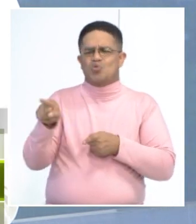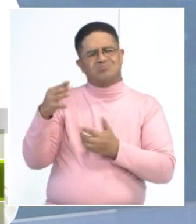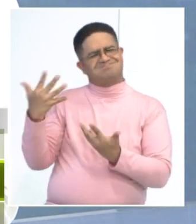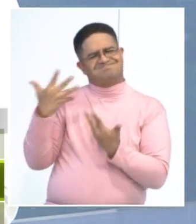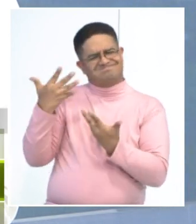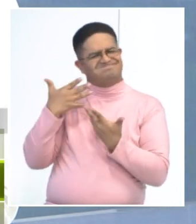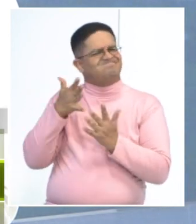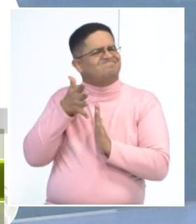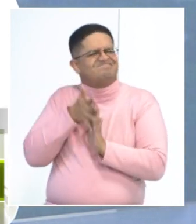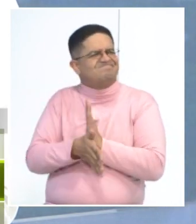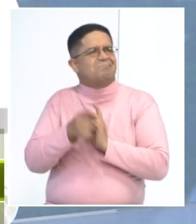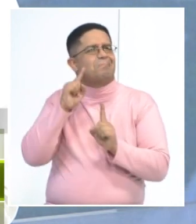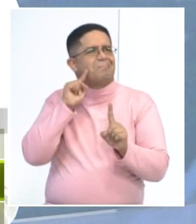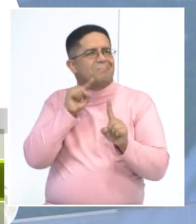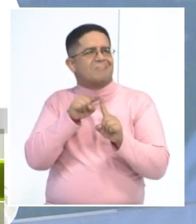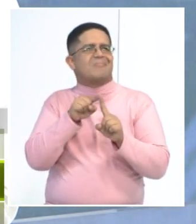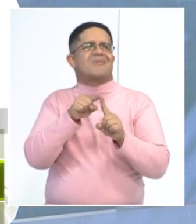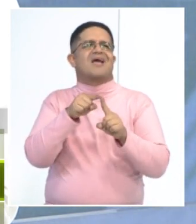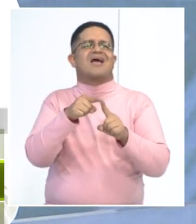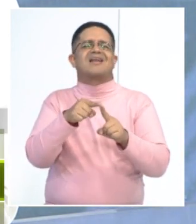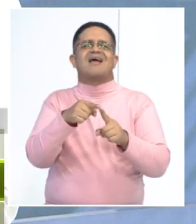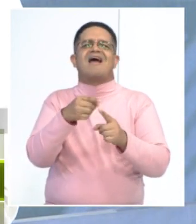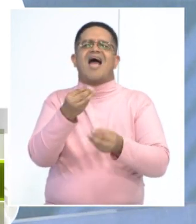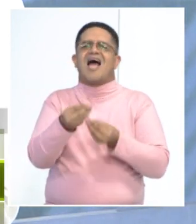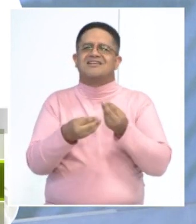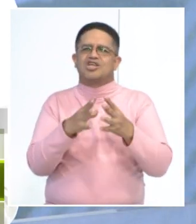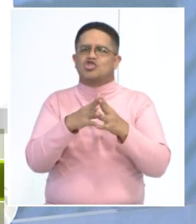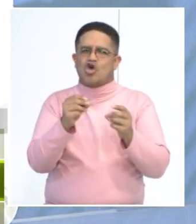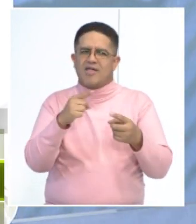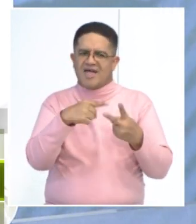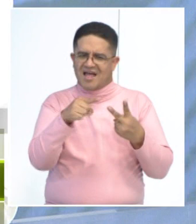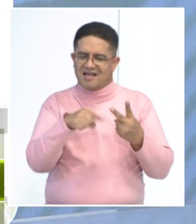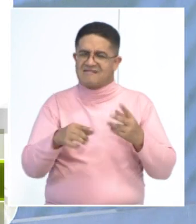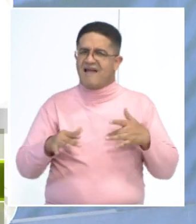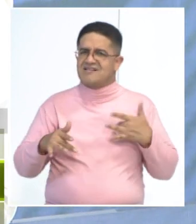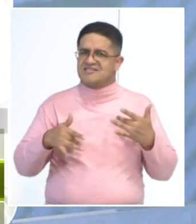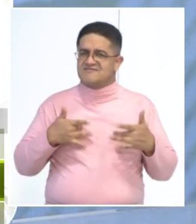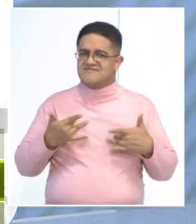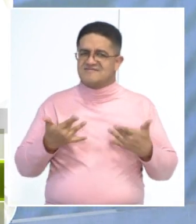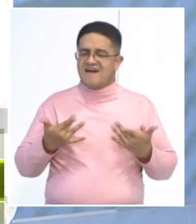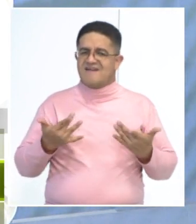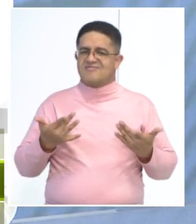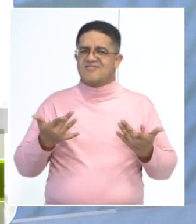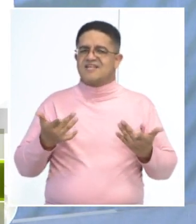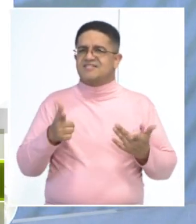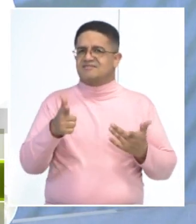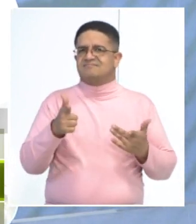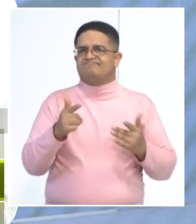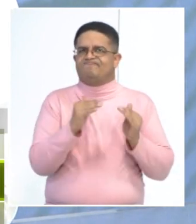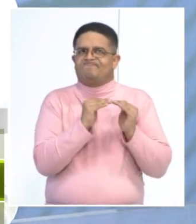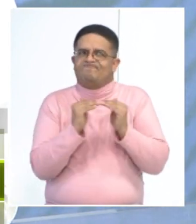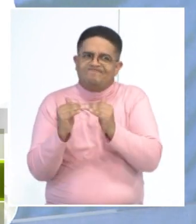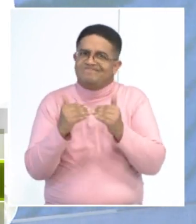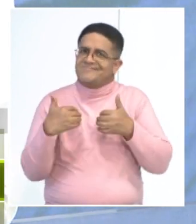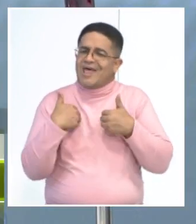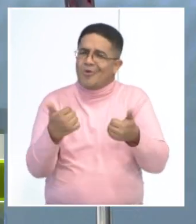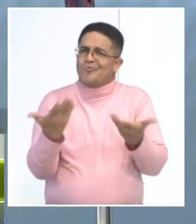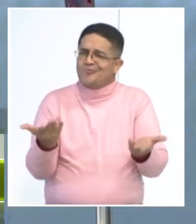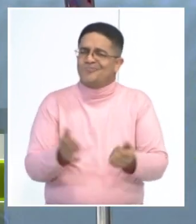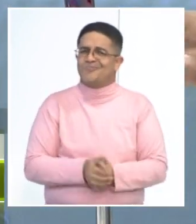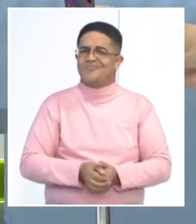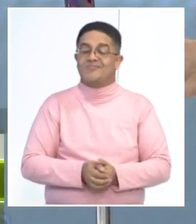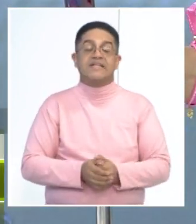dar para poder llevar todas las actividades que queremos hacer de una forma saludable, sana?